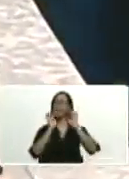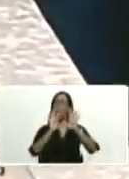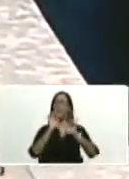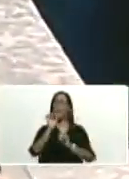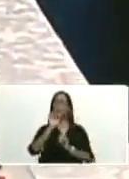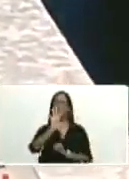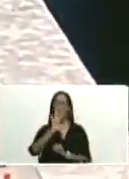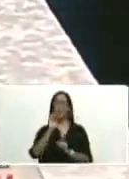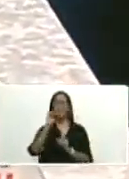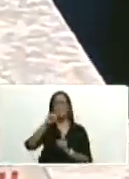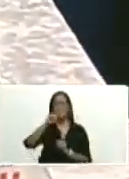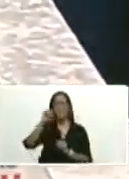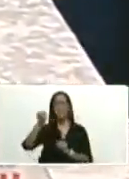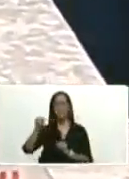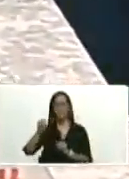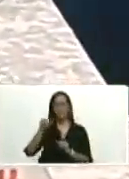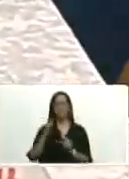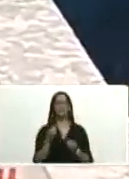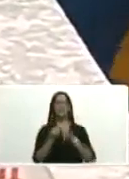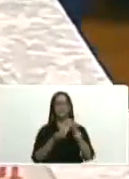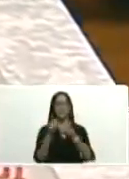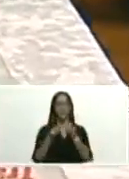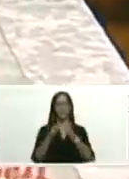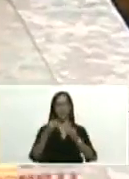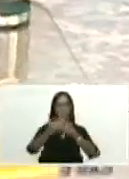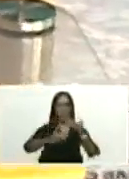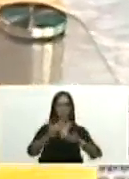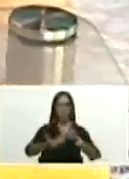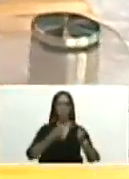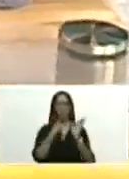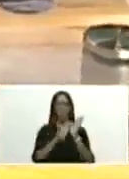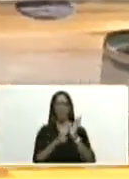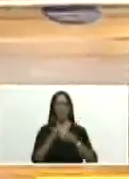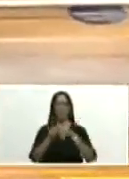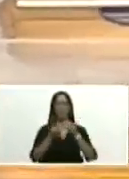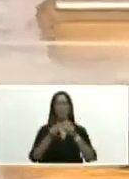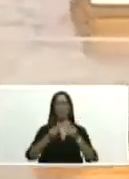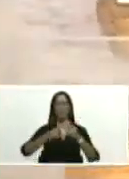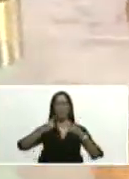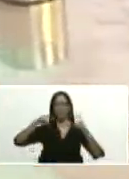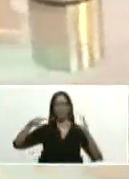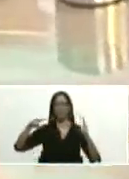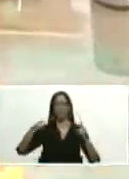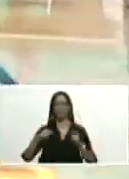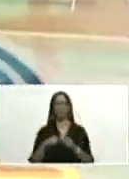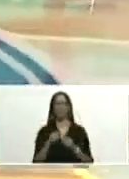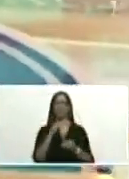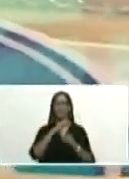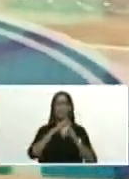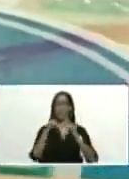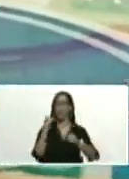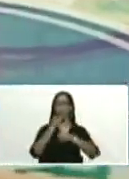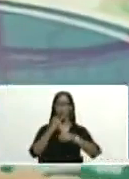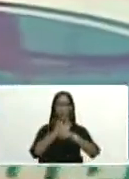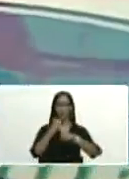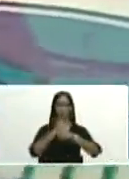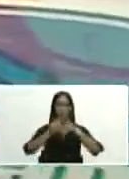de allí sale el proceso completo para la elaboración de estos conductores eléctricos todo esto en mano de obra venezolana por supuesto